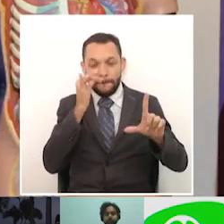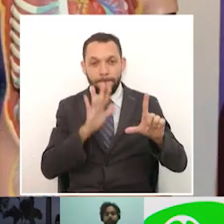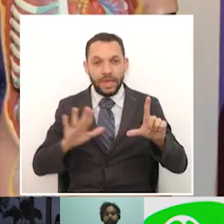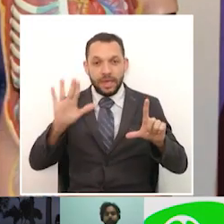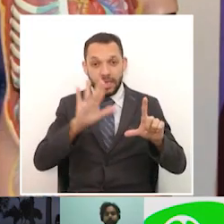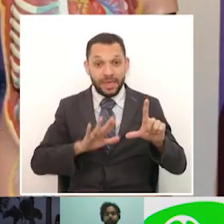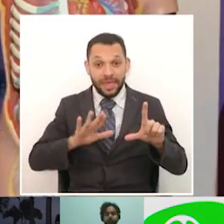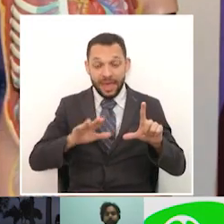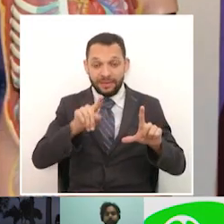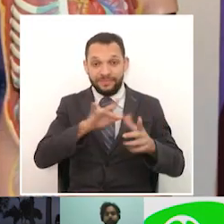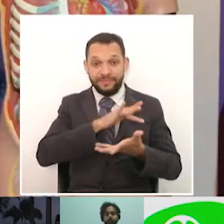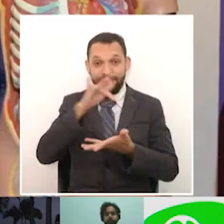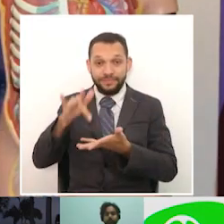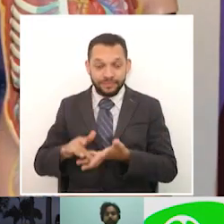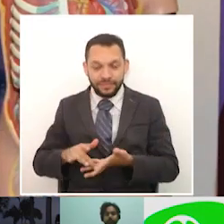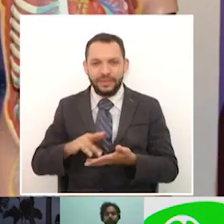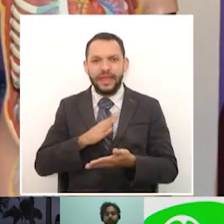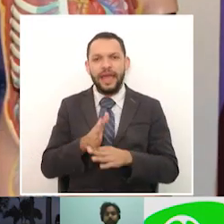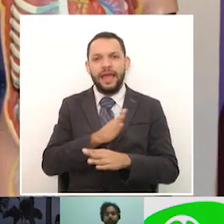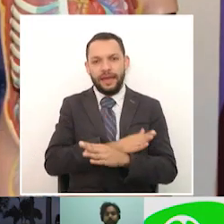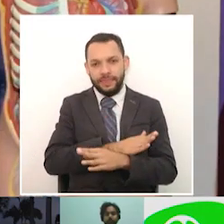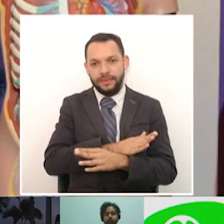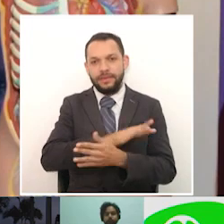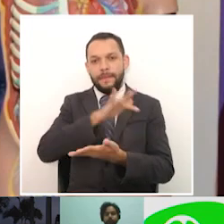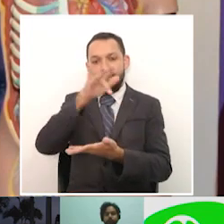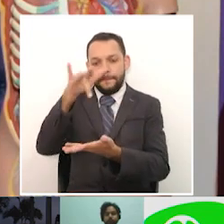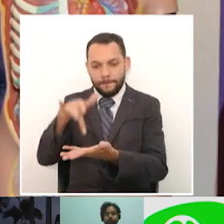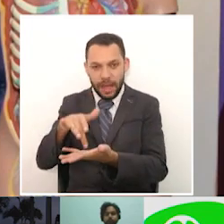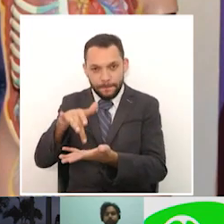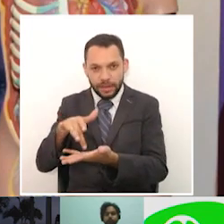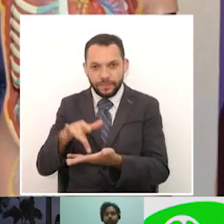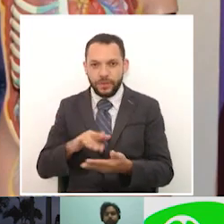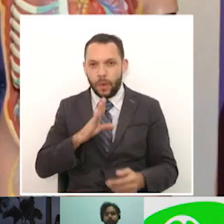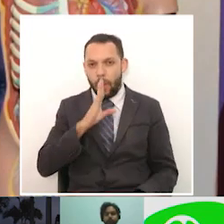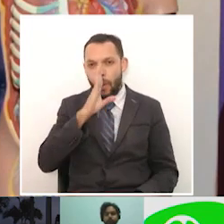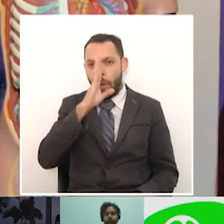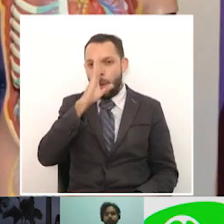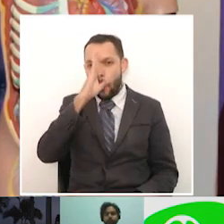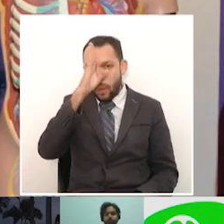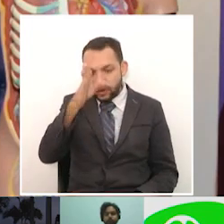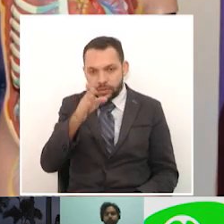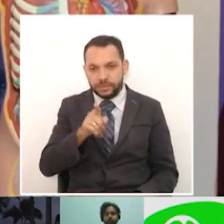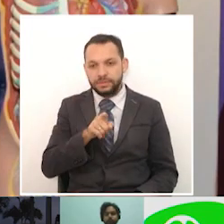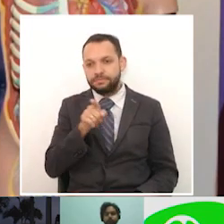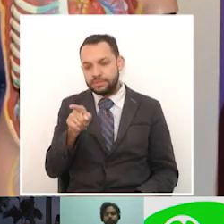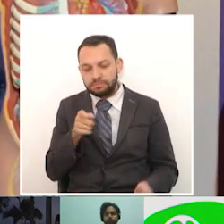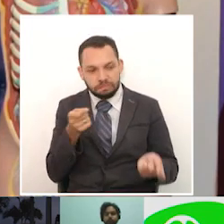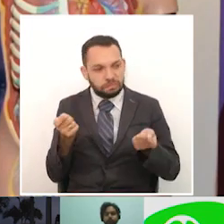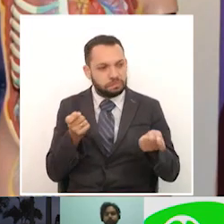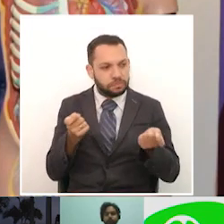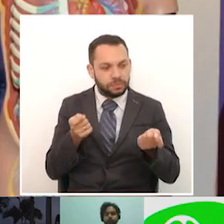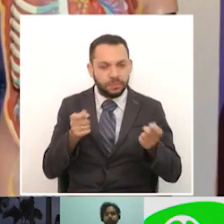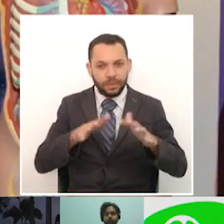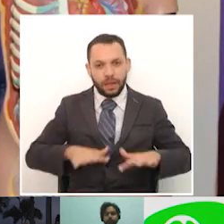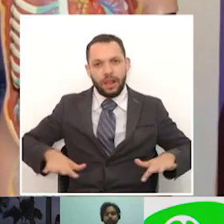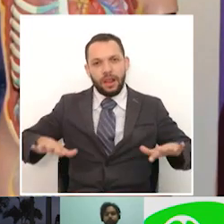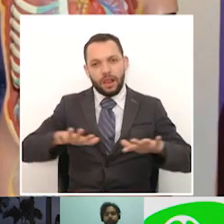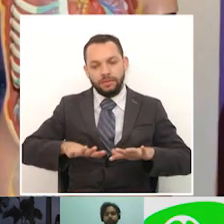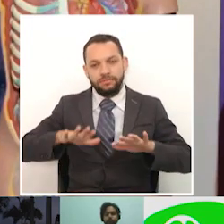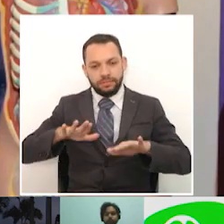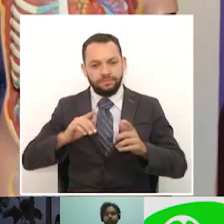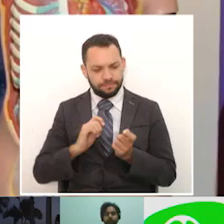la experiencia de estar y donde aquí la persona que nos acompaña hoy lidera este ashram, este lugar, esta escuela, como lo quieran